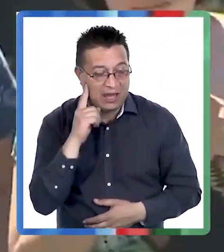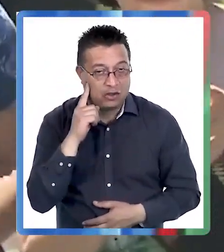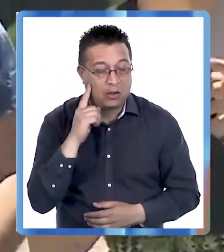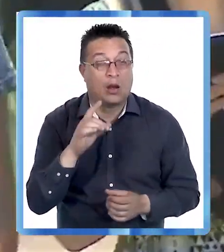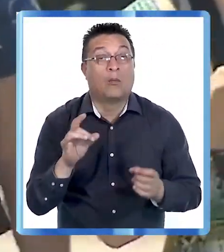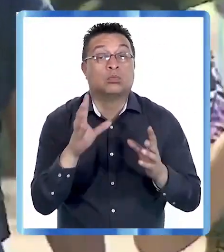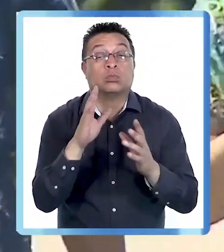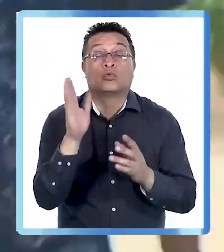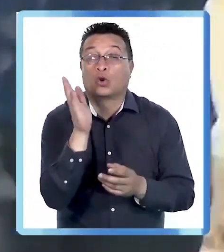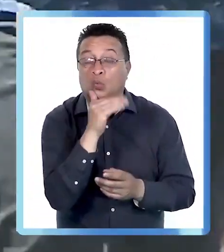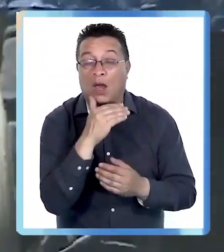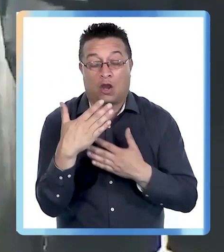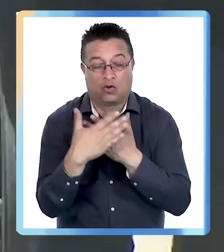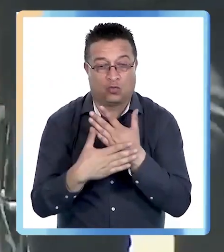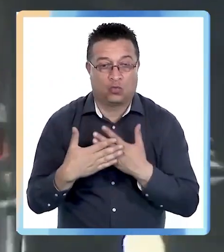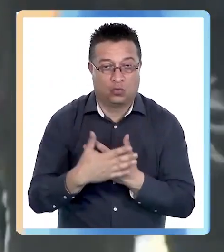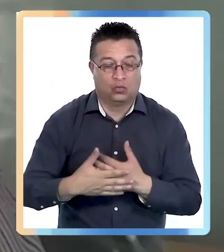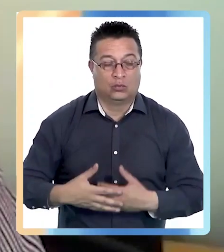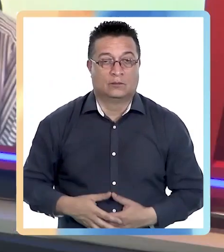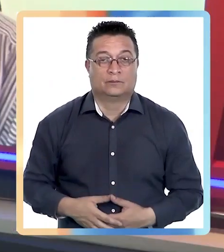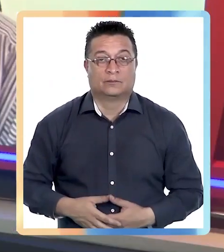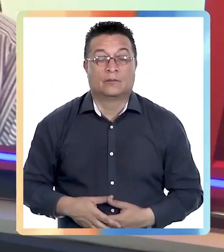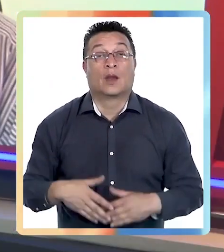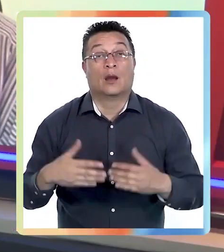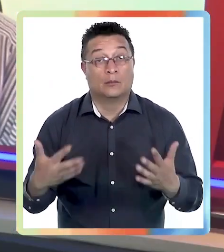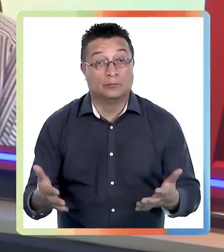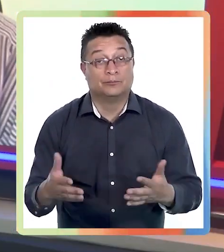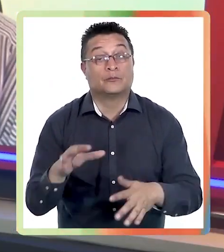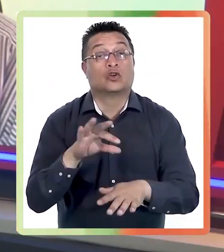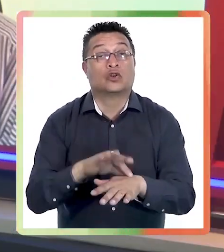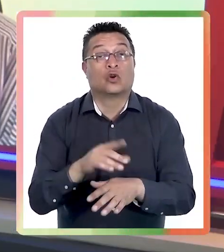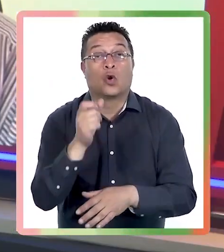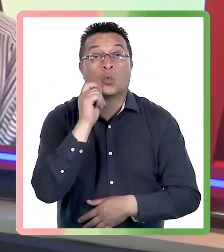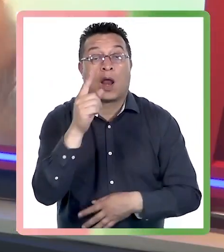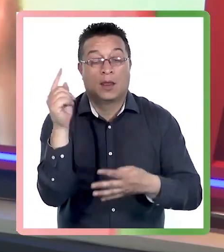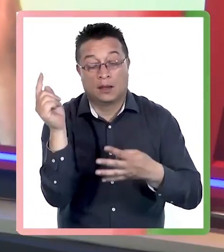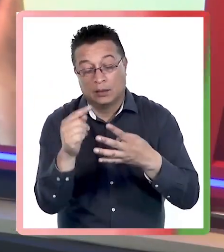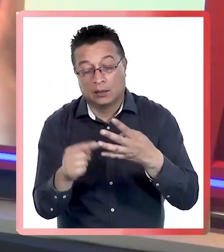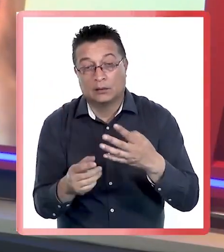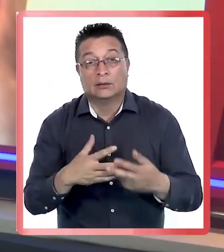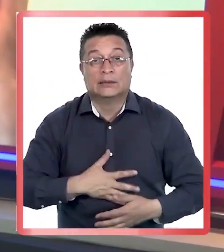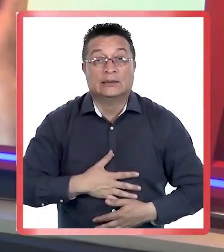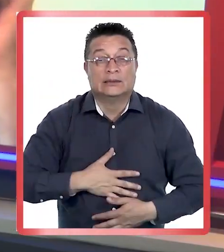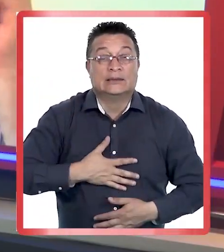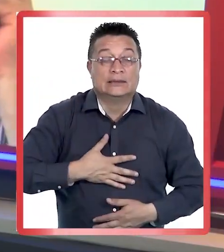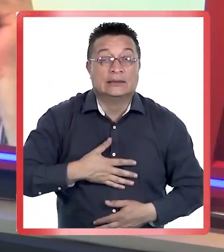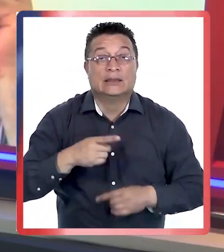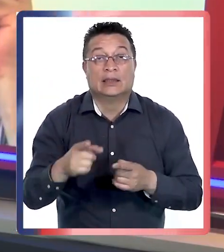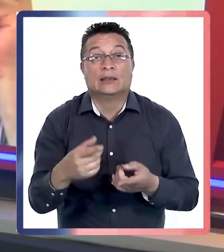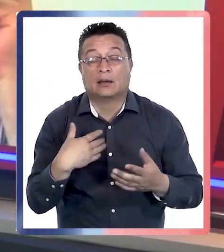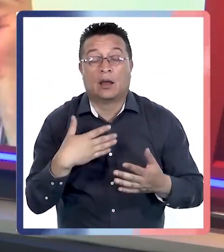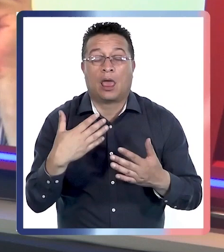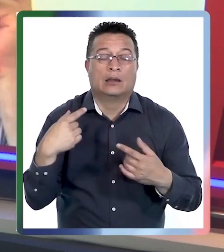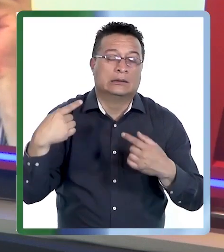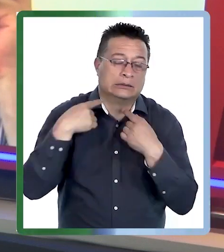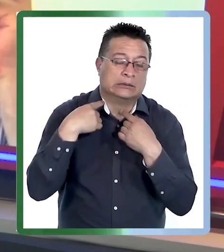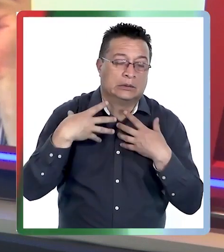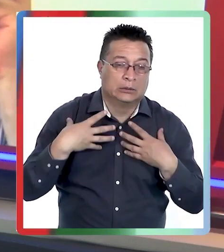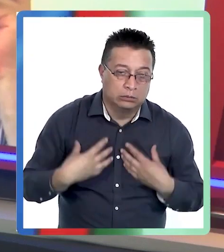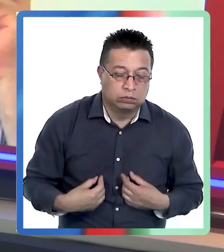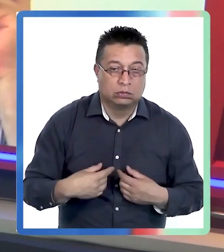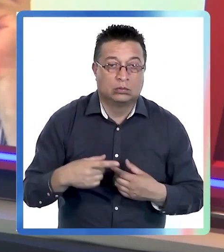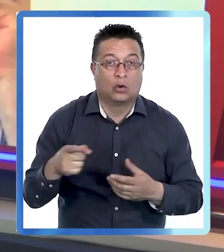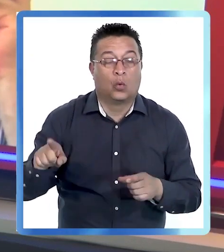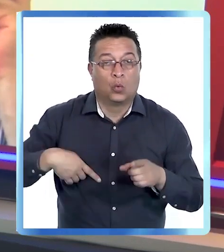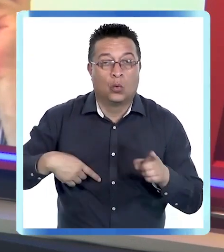dañinas si no hay una protección. Oiga, doctor, ¿y cuáles son los principales síntomas de una